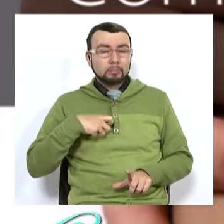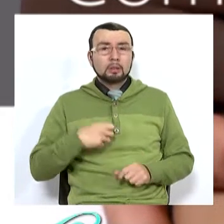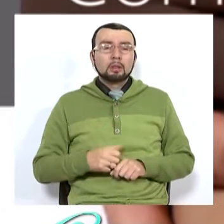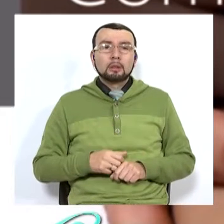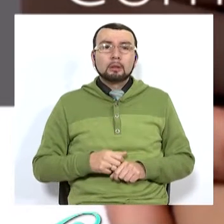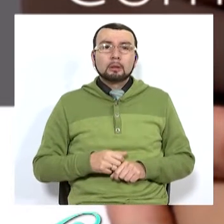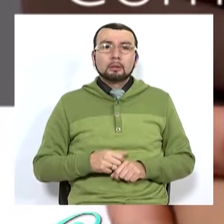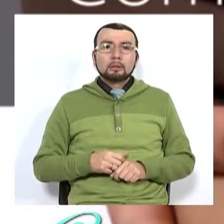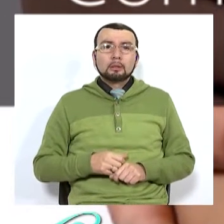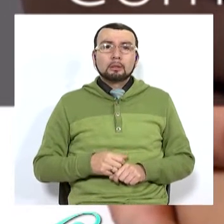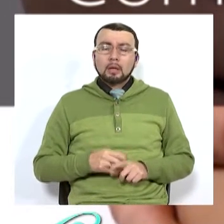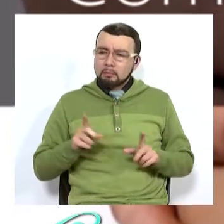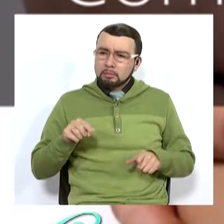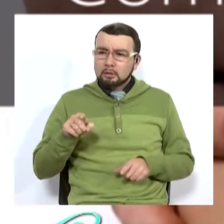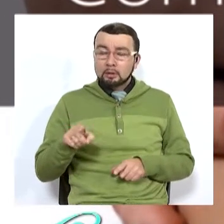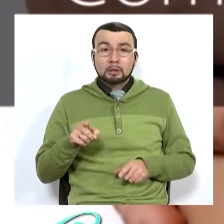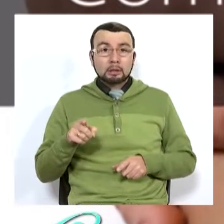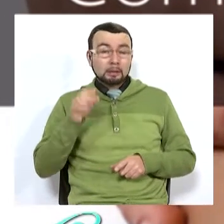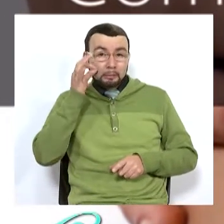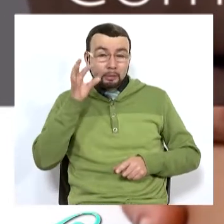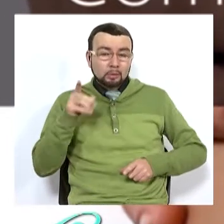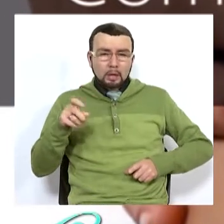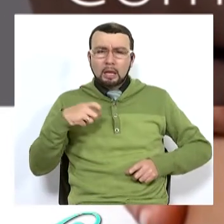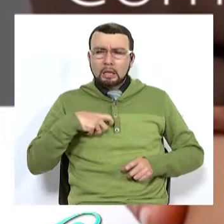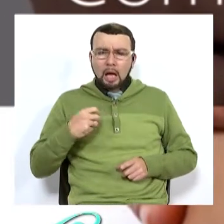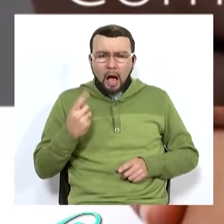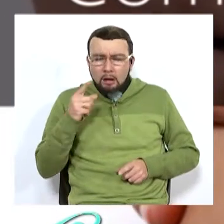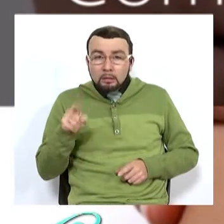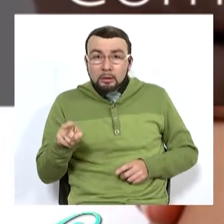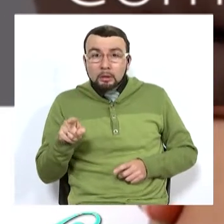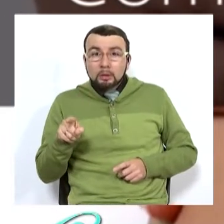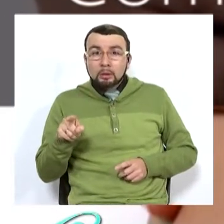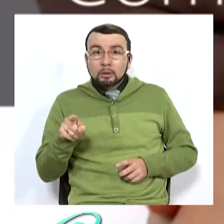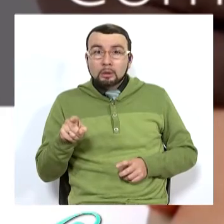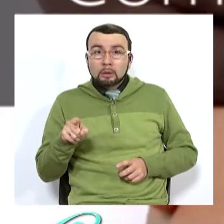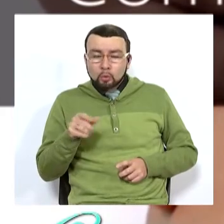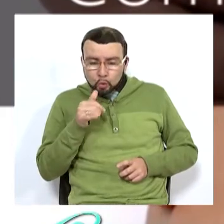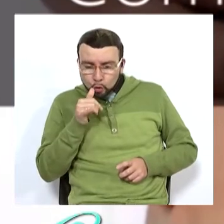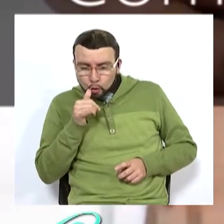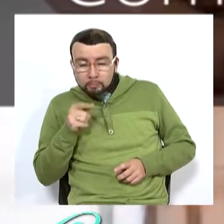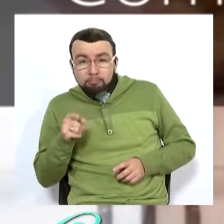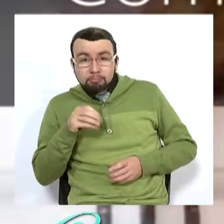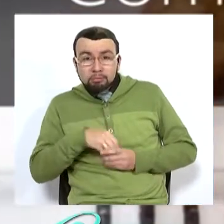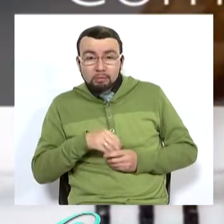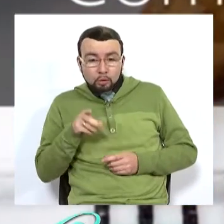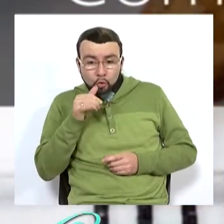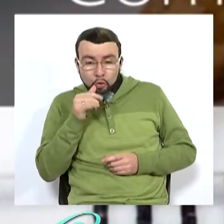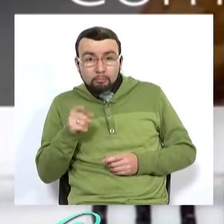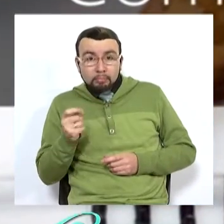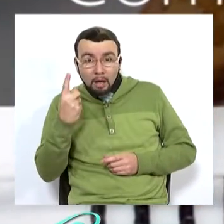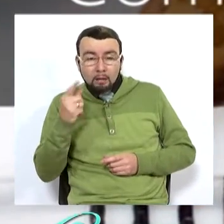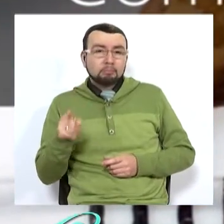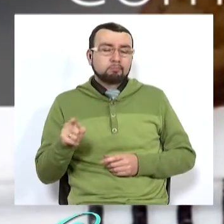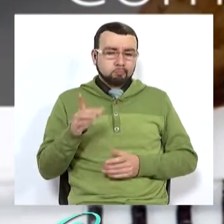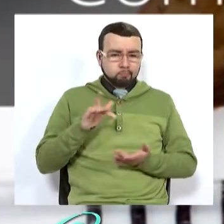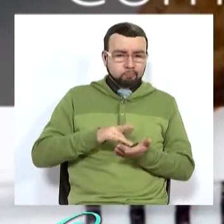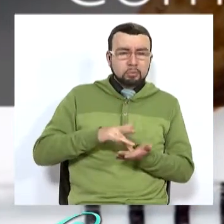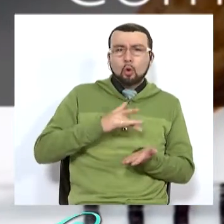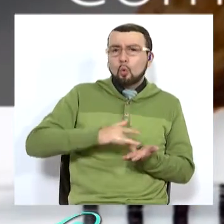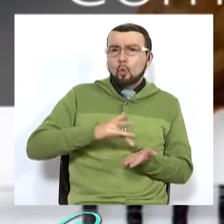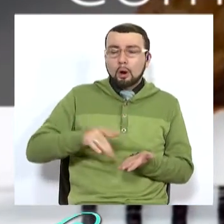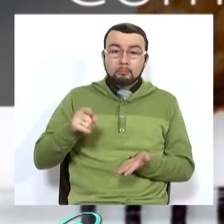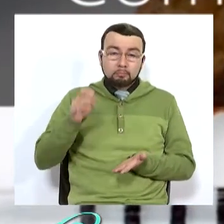un examen de orina. Serían como los dos principales que se harían en los servicios de urgencias.